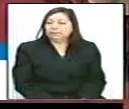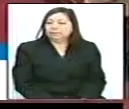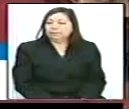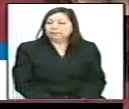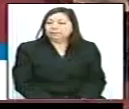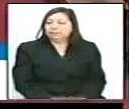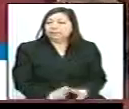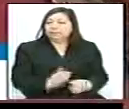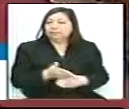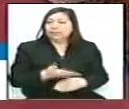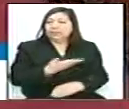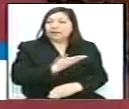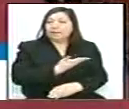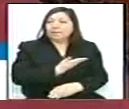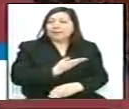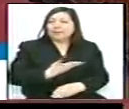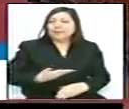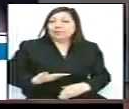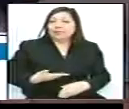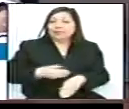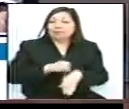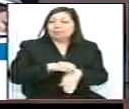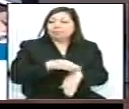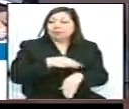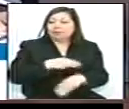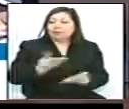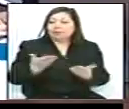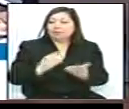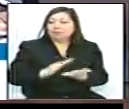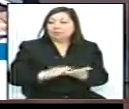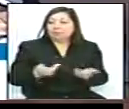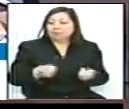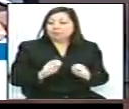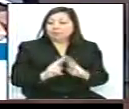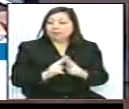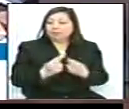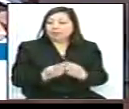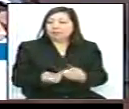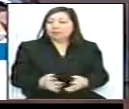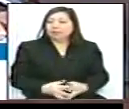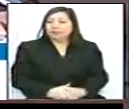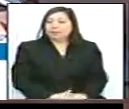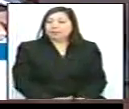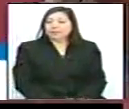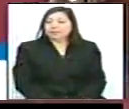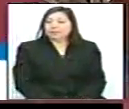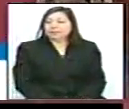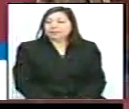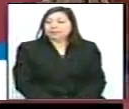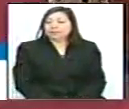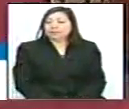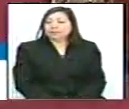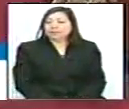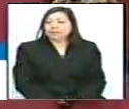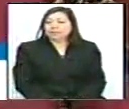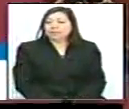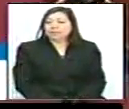Ya. Ha ingresado el presidente del Consejo de Ministros sin que sea autorizado. Se suspende la sesión hasta nuevo aviso.